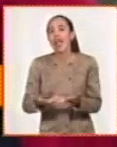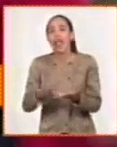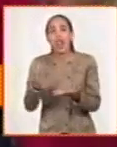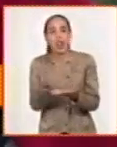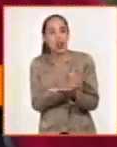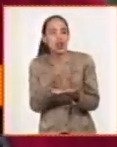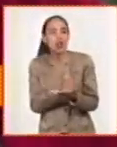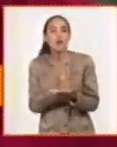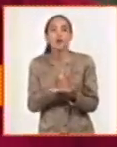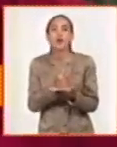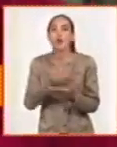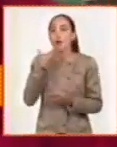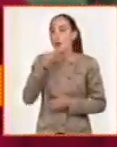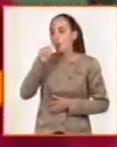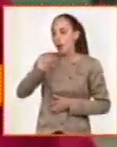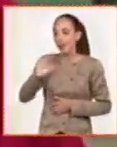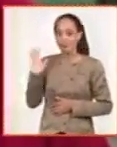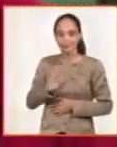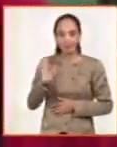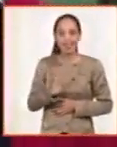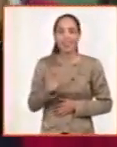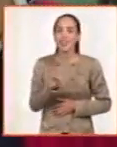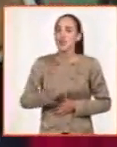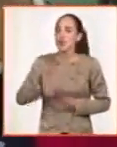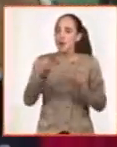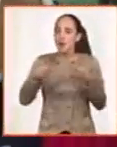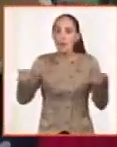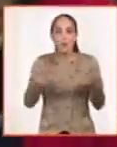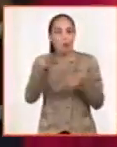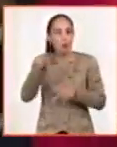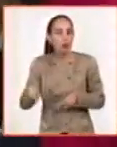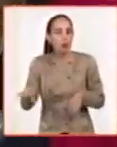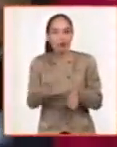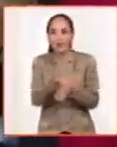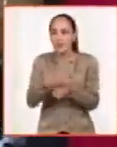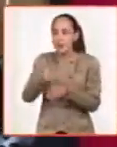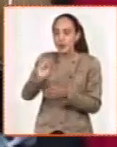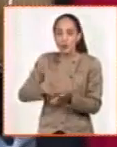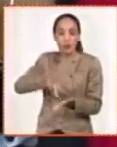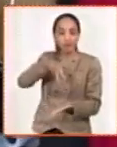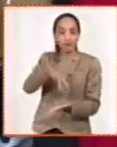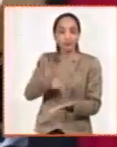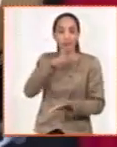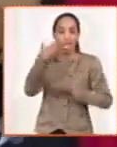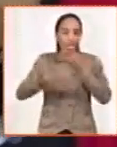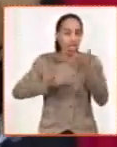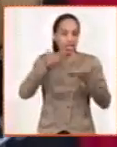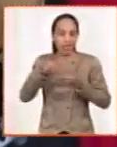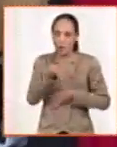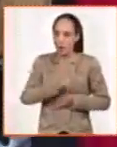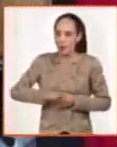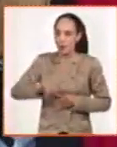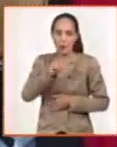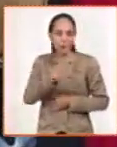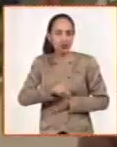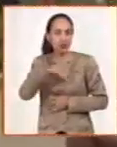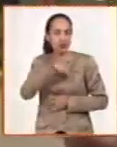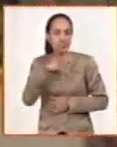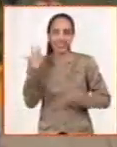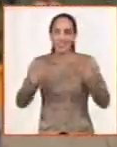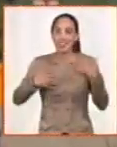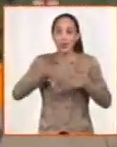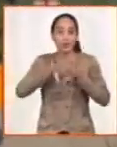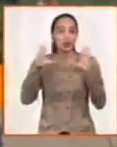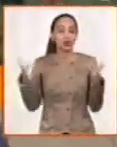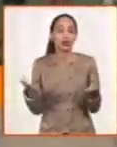poetas, traer músicos, declamaciones, regalar un poco de alegría, es todo lo que podemos hacer. Lo